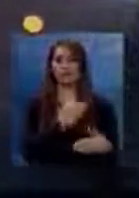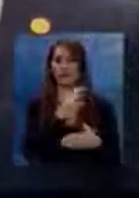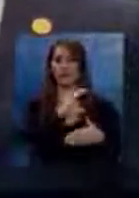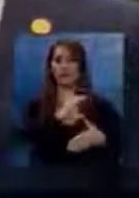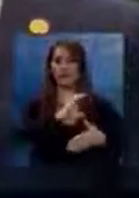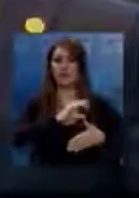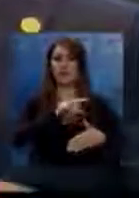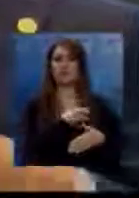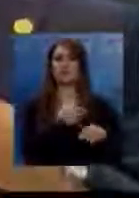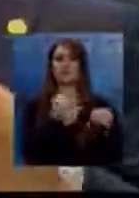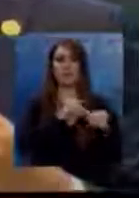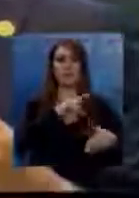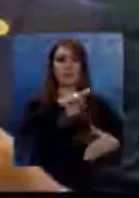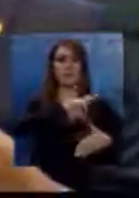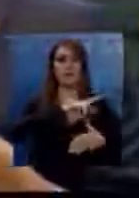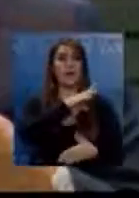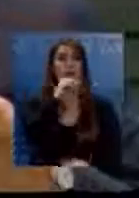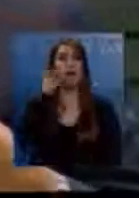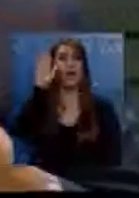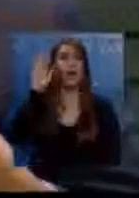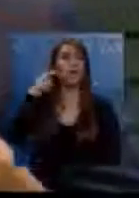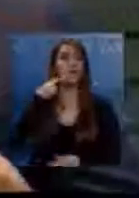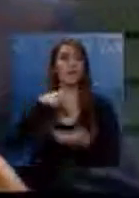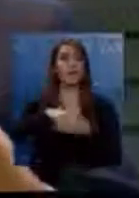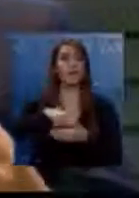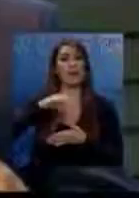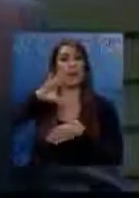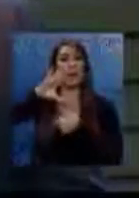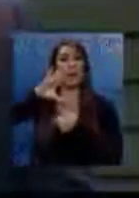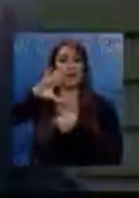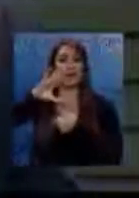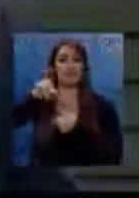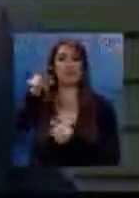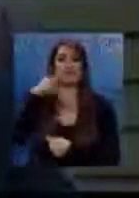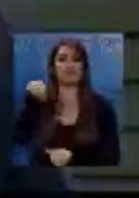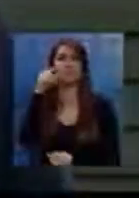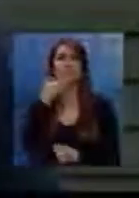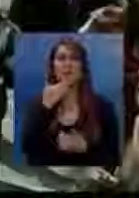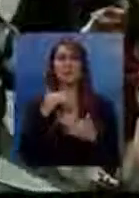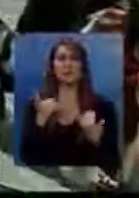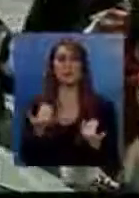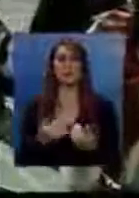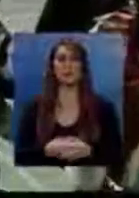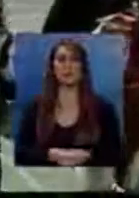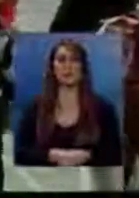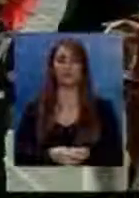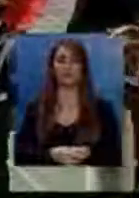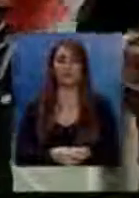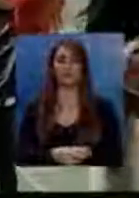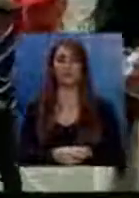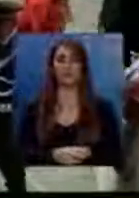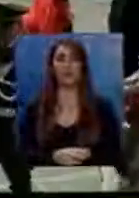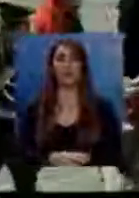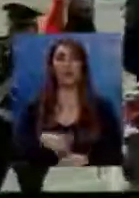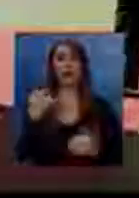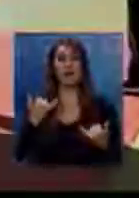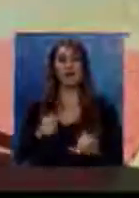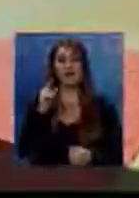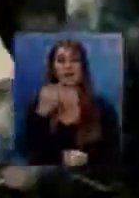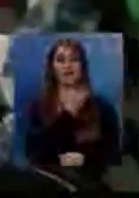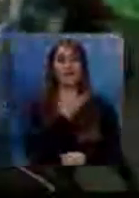CELAC y América del Norte procesen sus coincidencias y conflictos. Luego los jefes de Estado